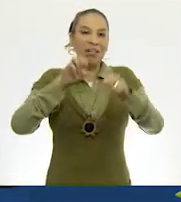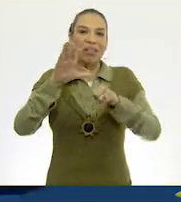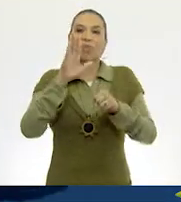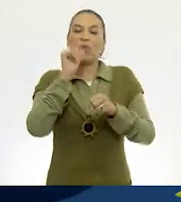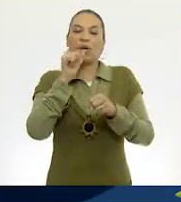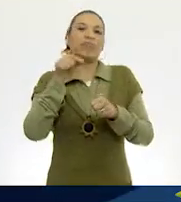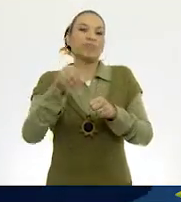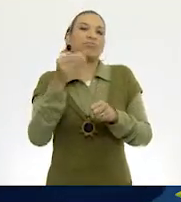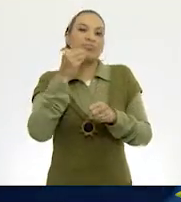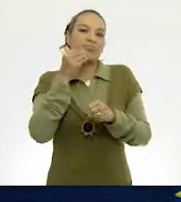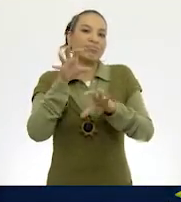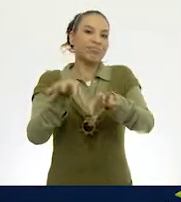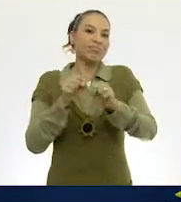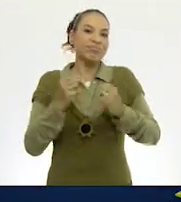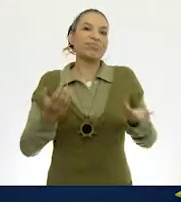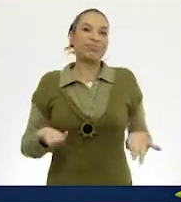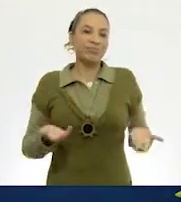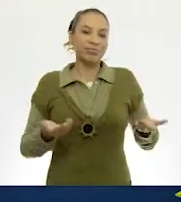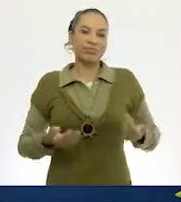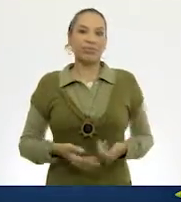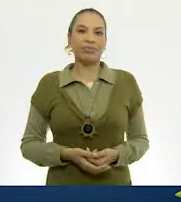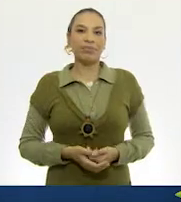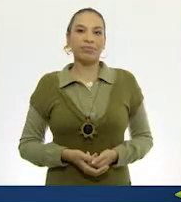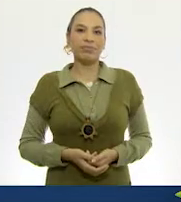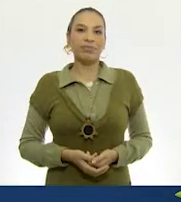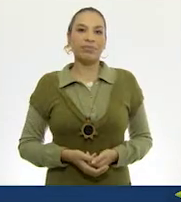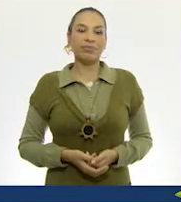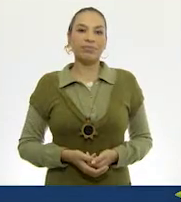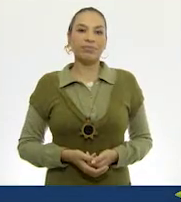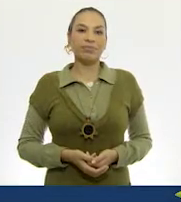dependen directamente de ellos.